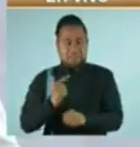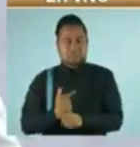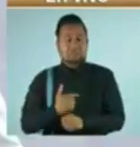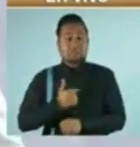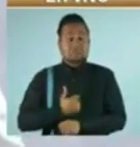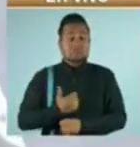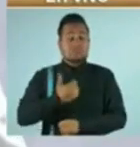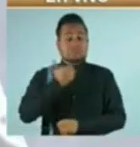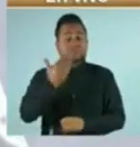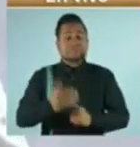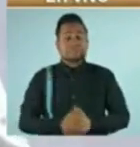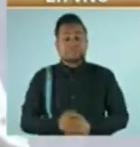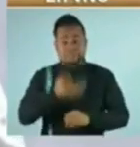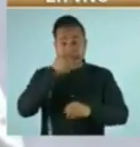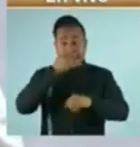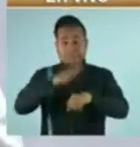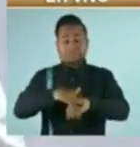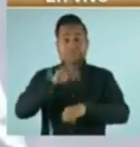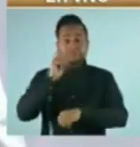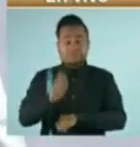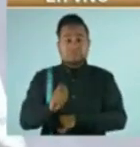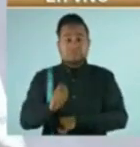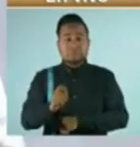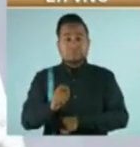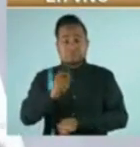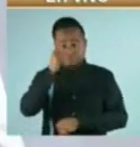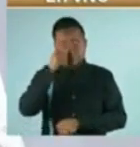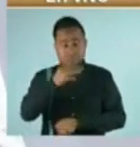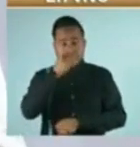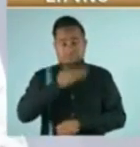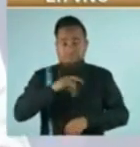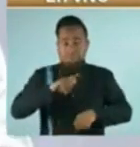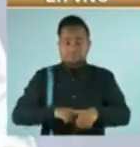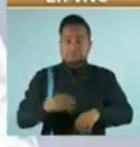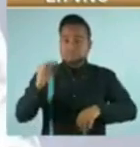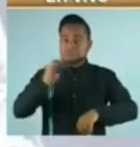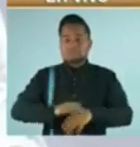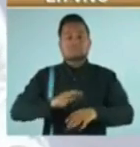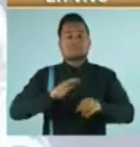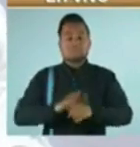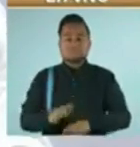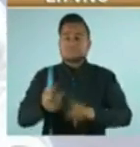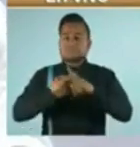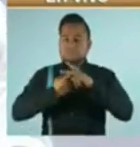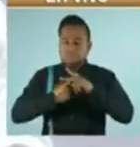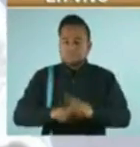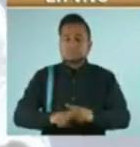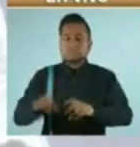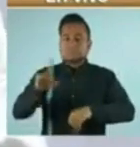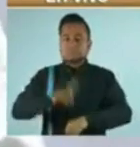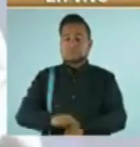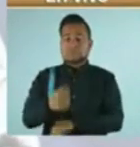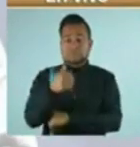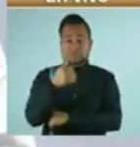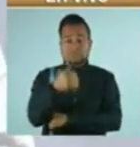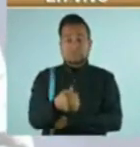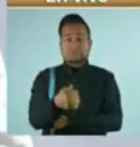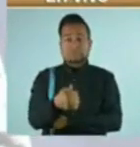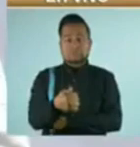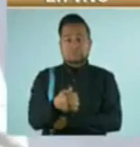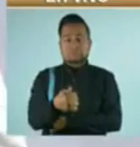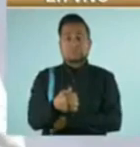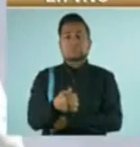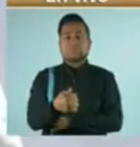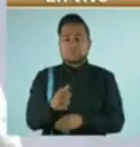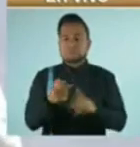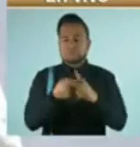pues decirles que en este festival vamos a iniciar el día 6 primero,